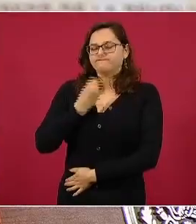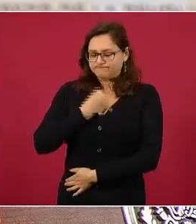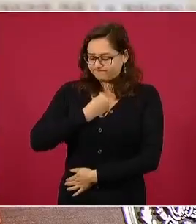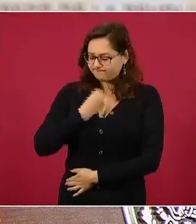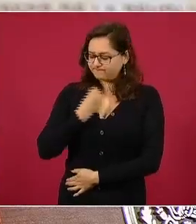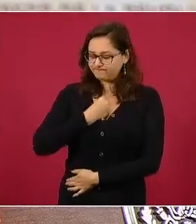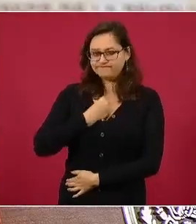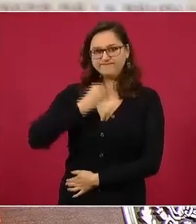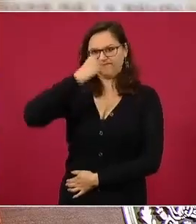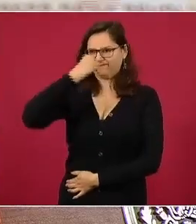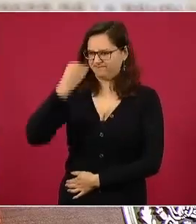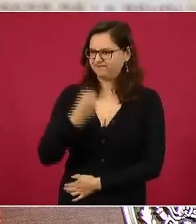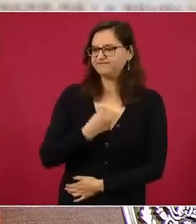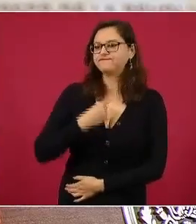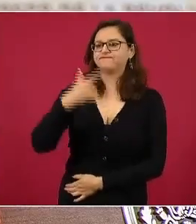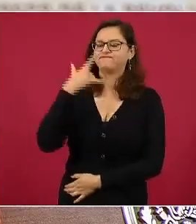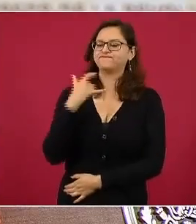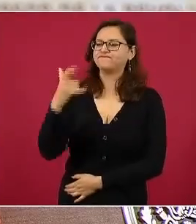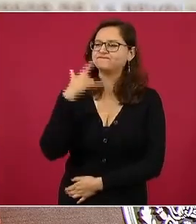Siempre